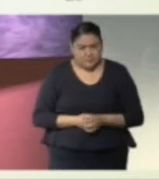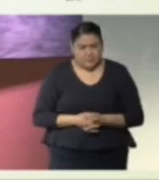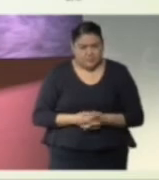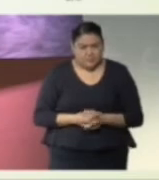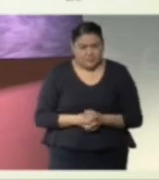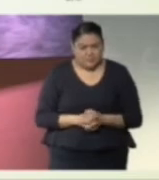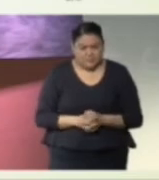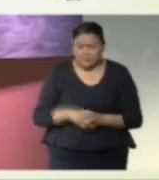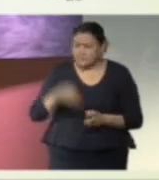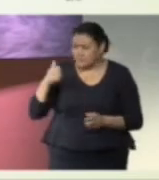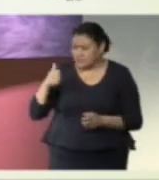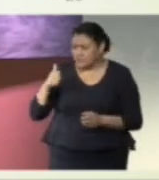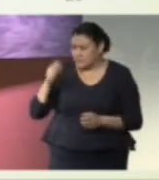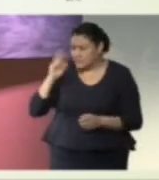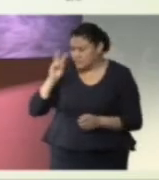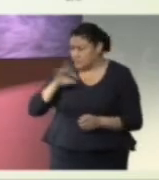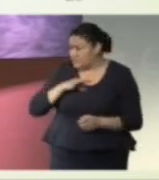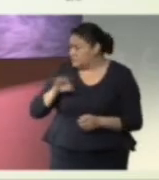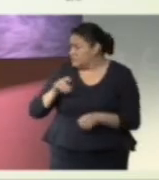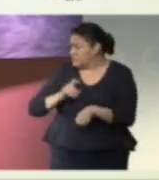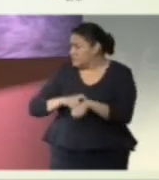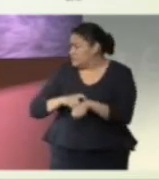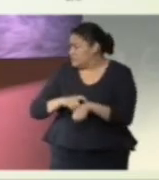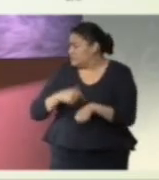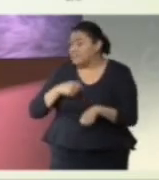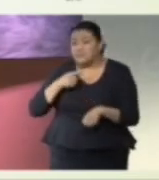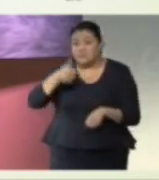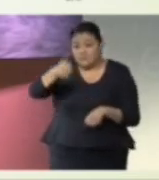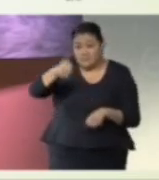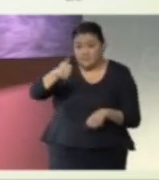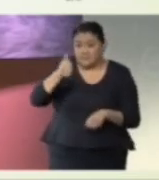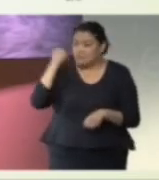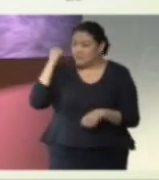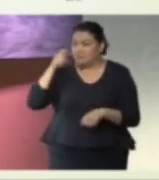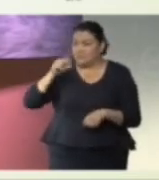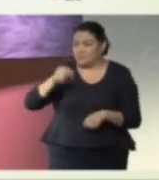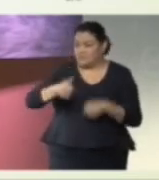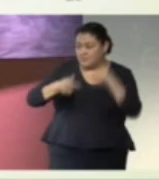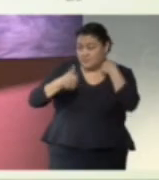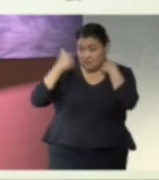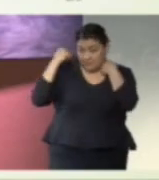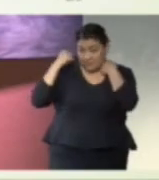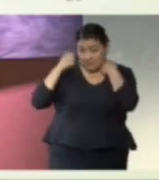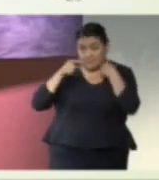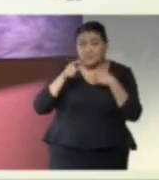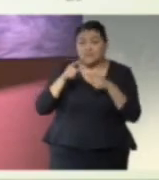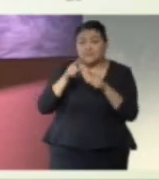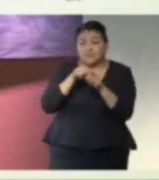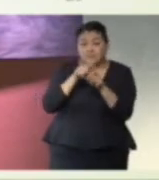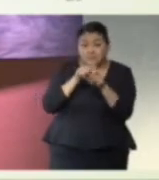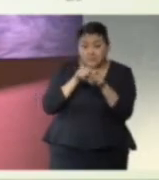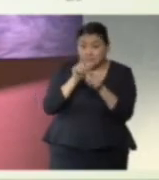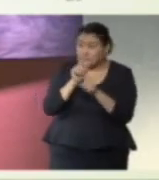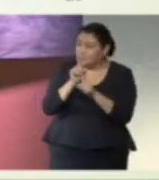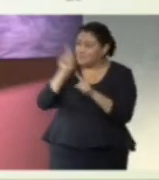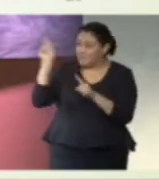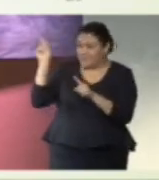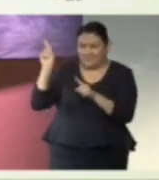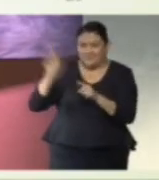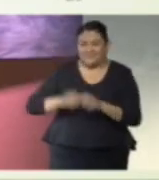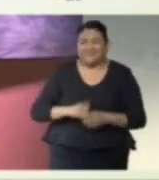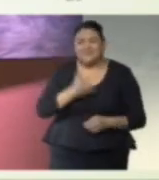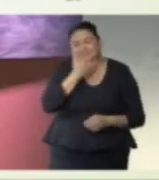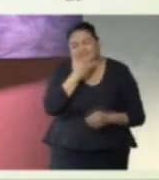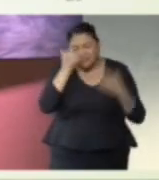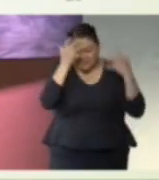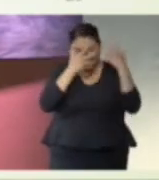No, es que quería… Sí, pero para allá apunta. Ah. Perdóname, doctora, sí. Ah, no, sí, el apuntador acá.